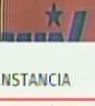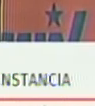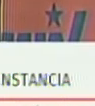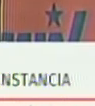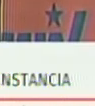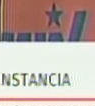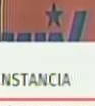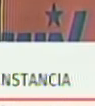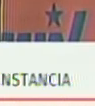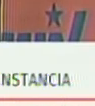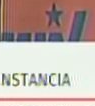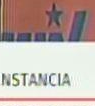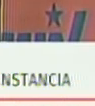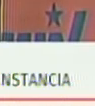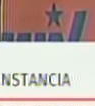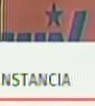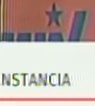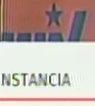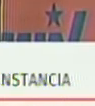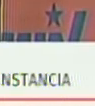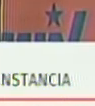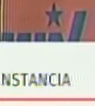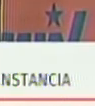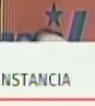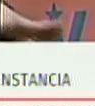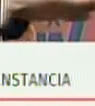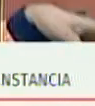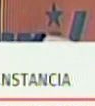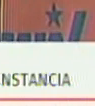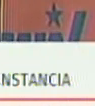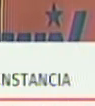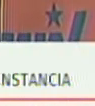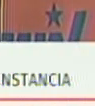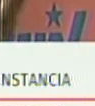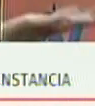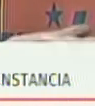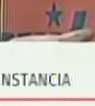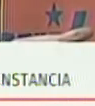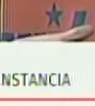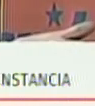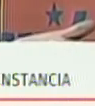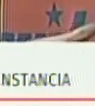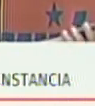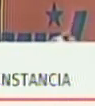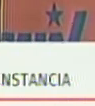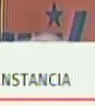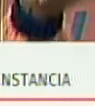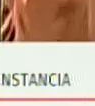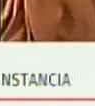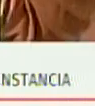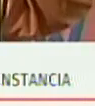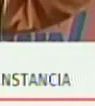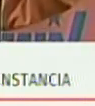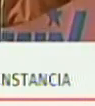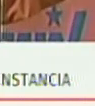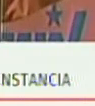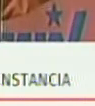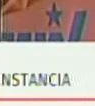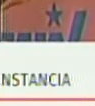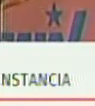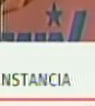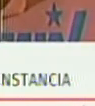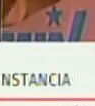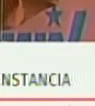opinión le merece, cómo calificaría usted dos hechos sucedidos en las dos últimas semanas de los cuales no hay una versión oficial, como